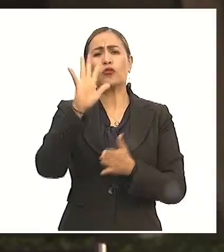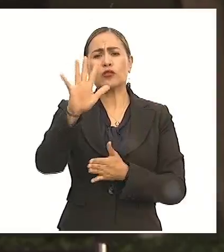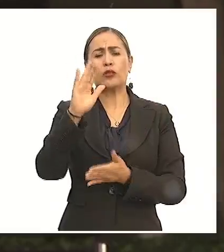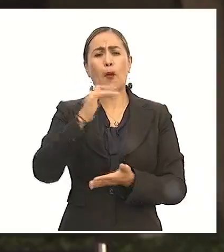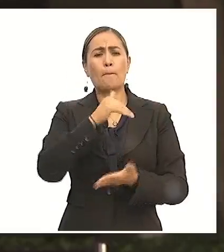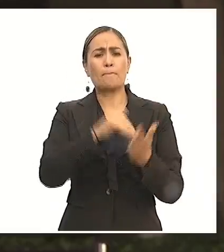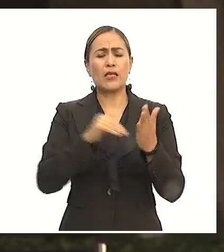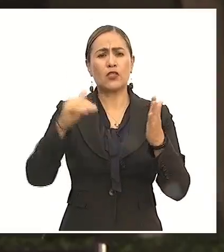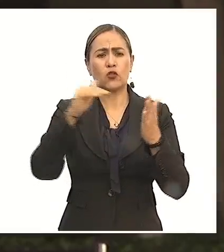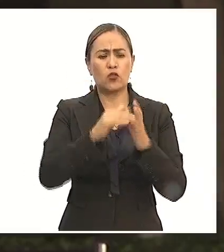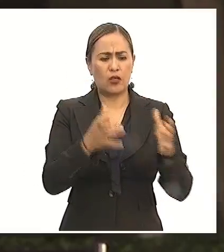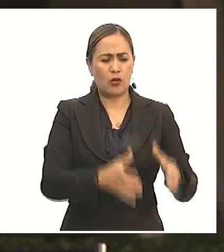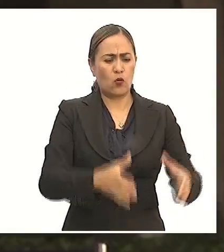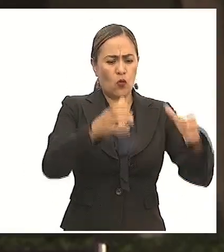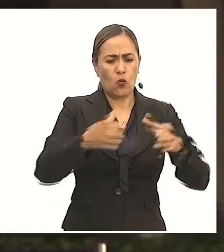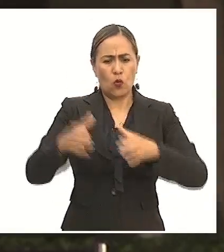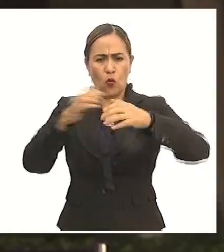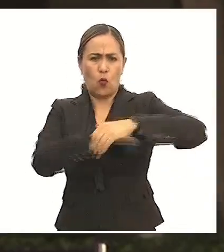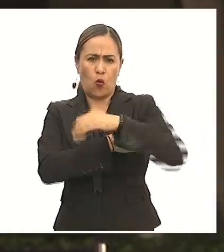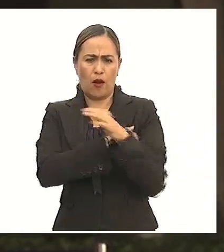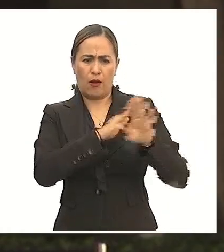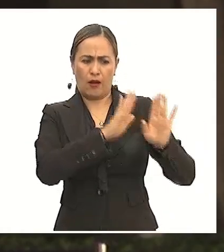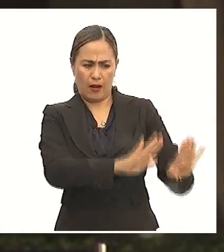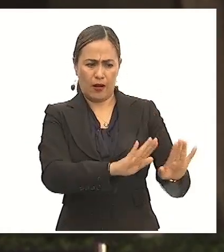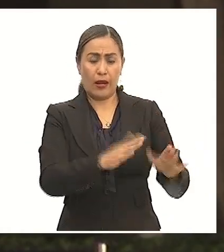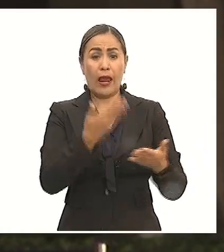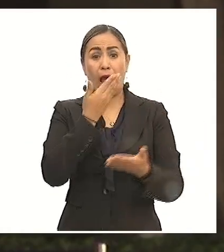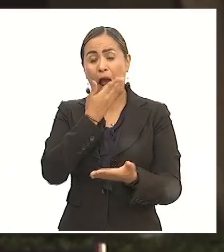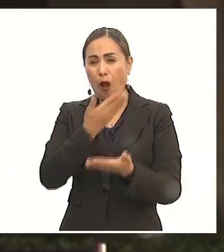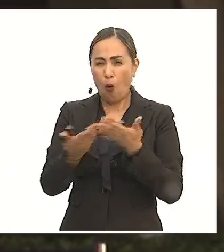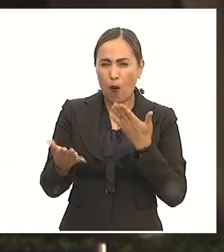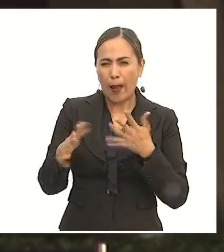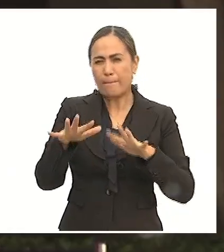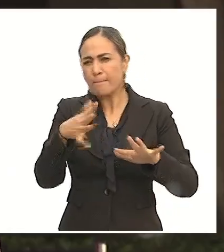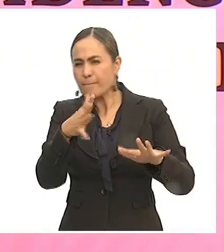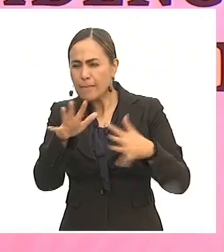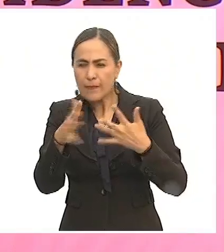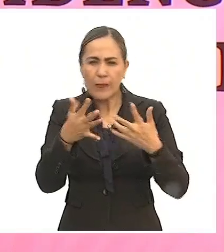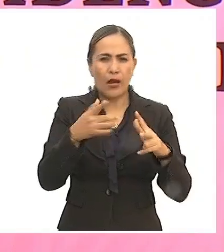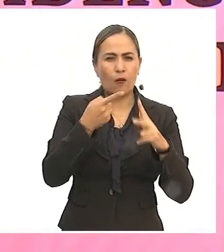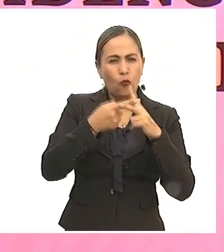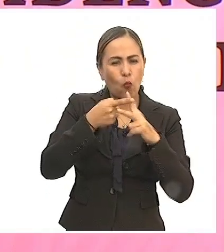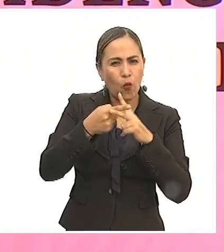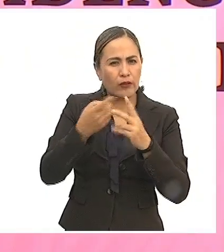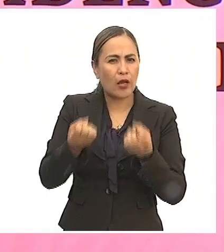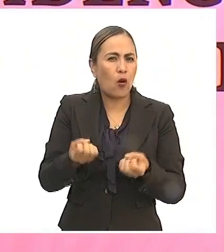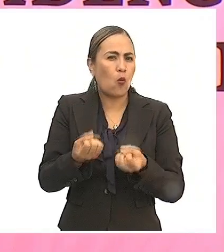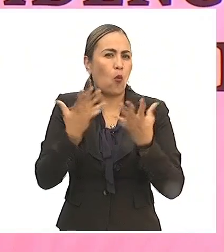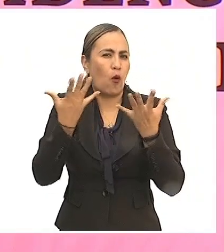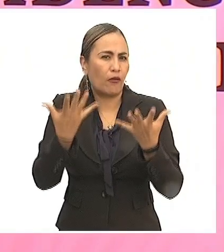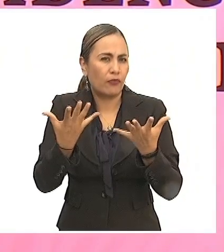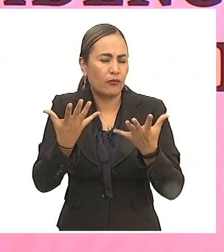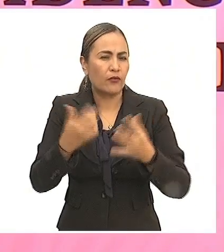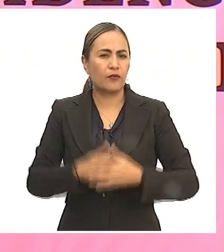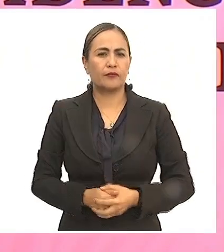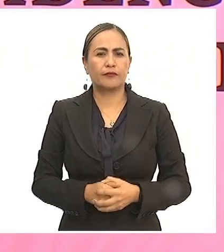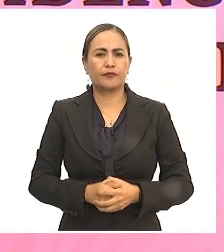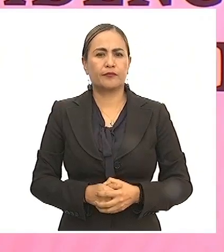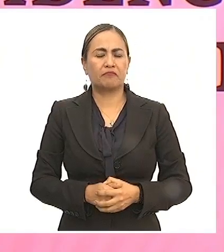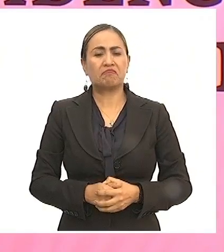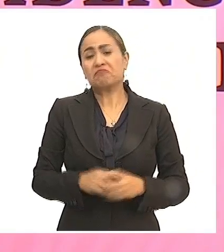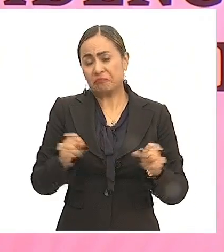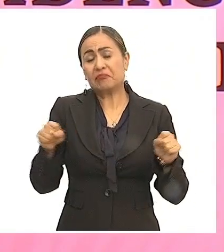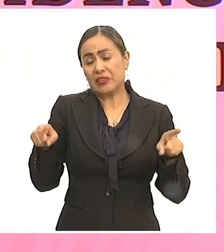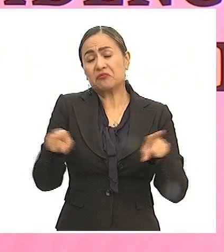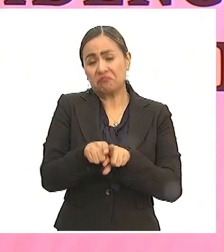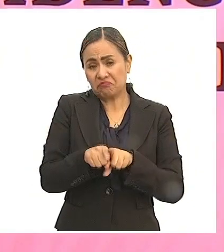barriles. Hoy se estima que ascienden a lo